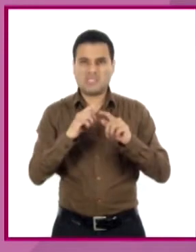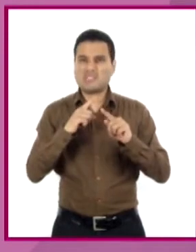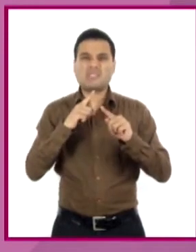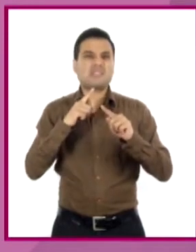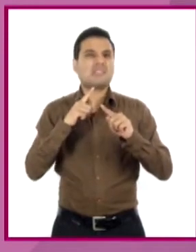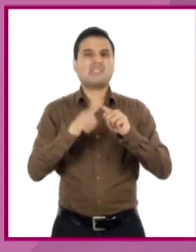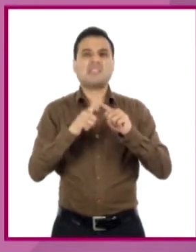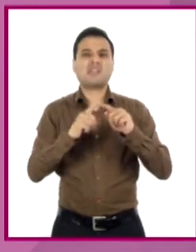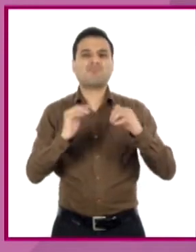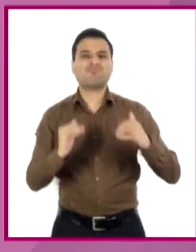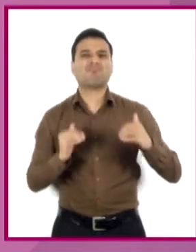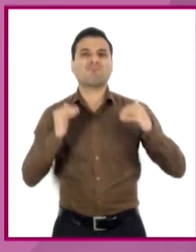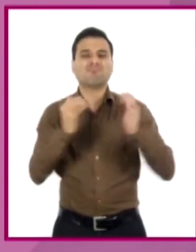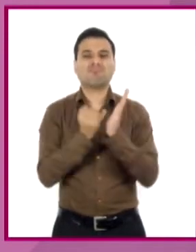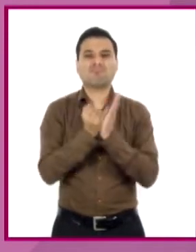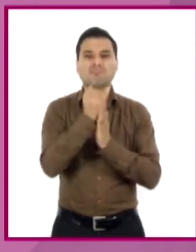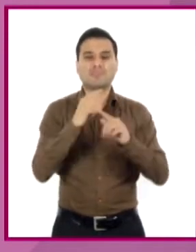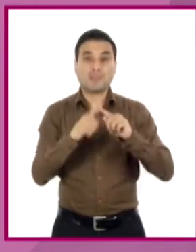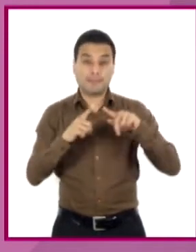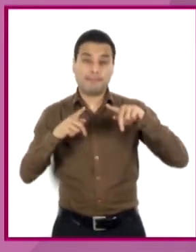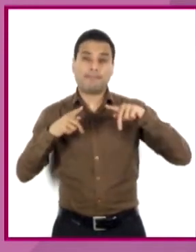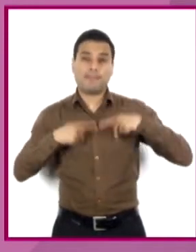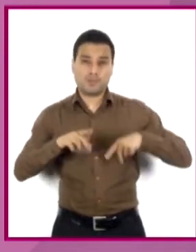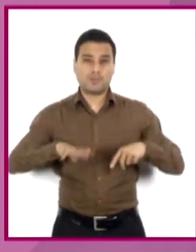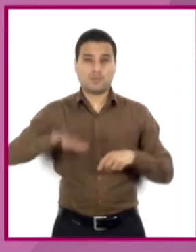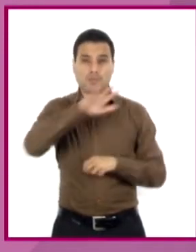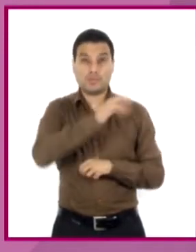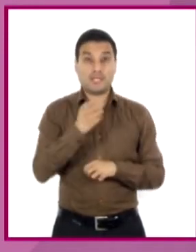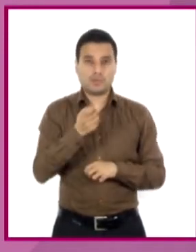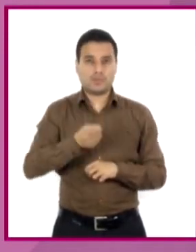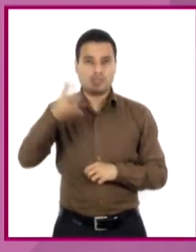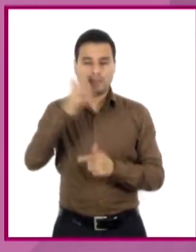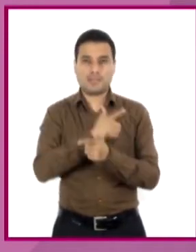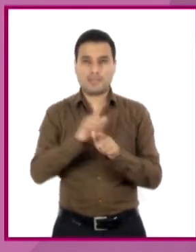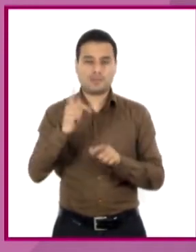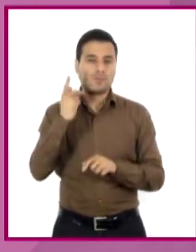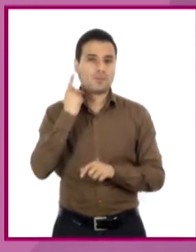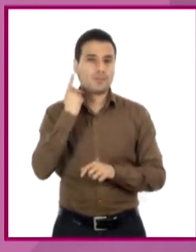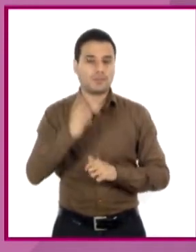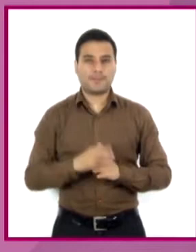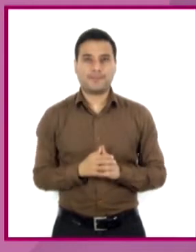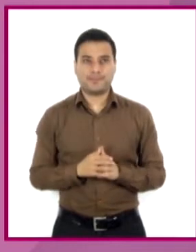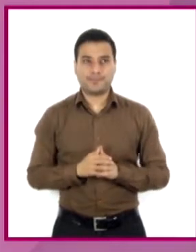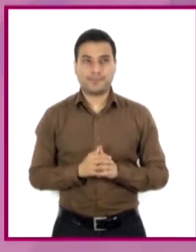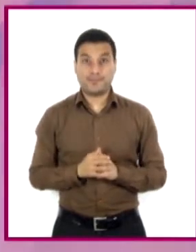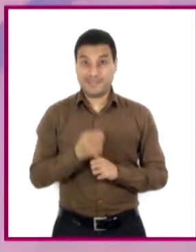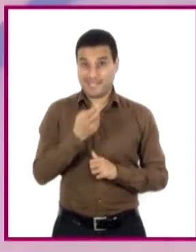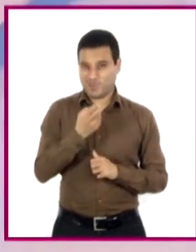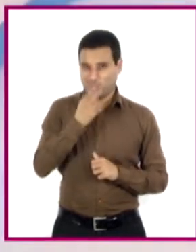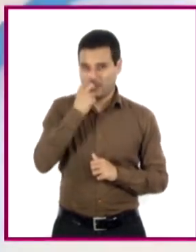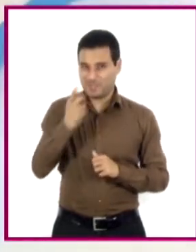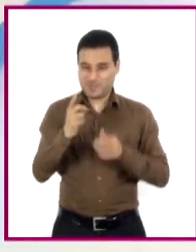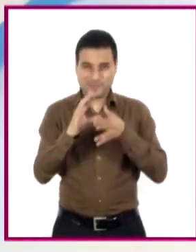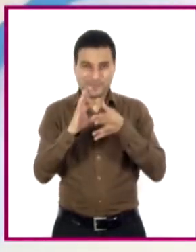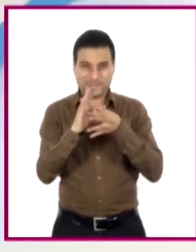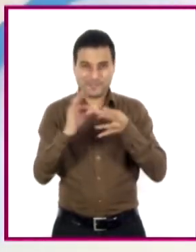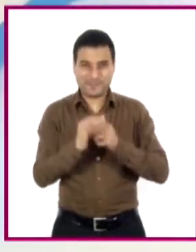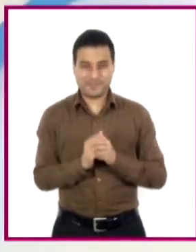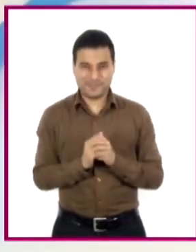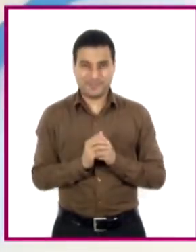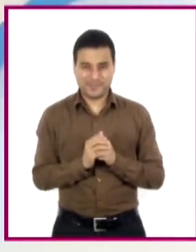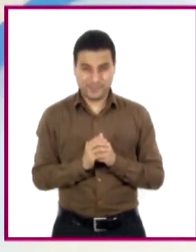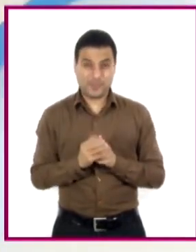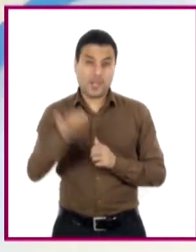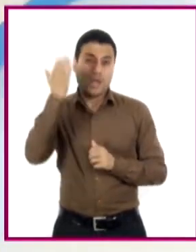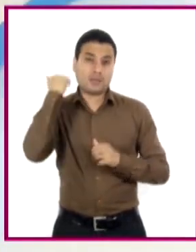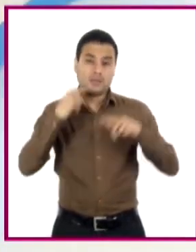último. A esto se le conoce como liberalismo político. Esta afirmación contradecía el derecho divino